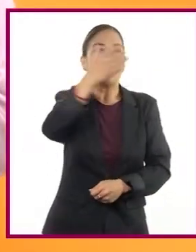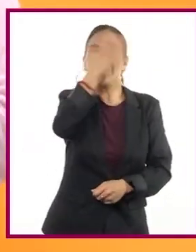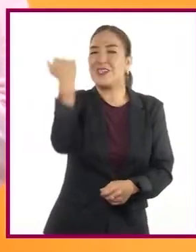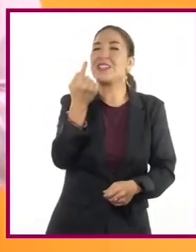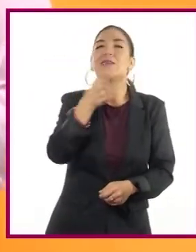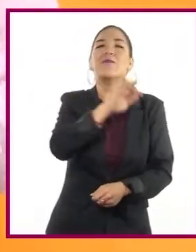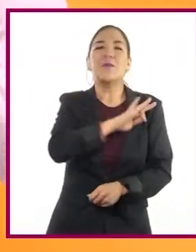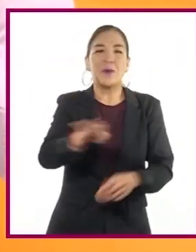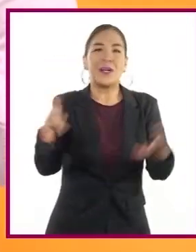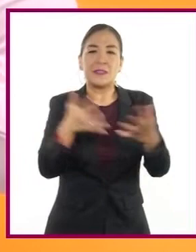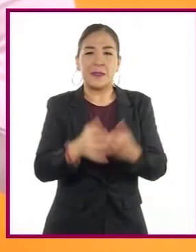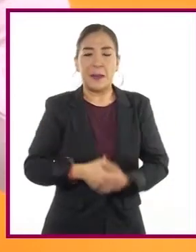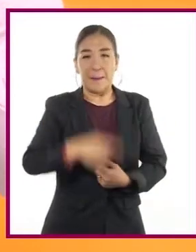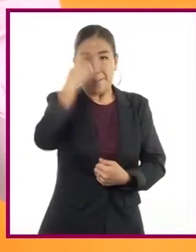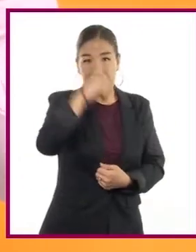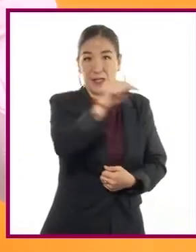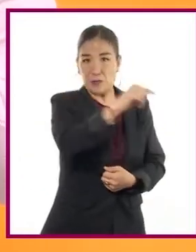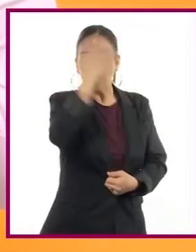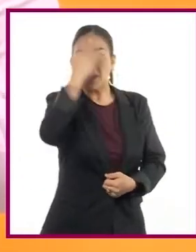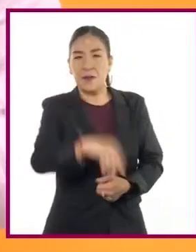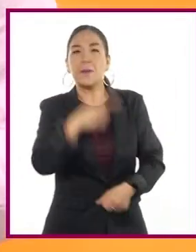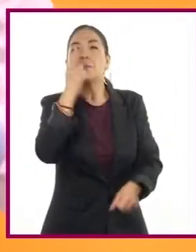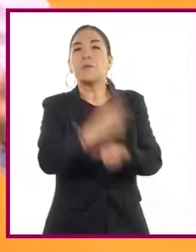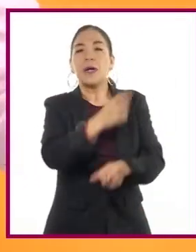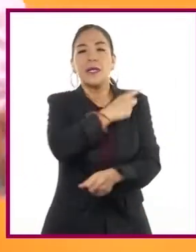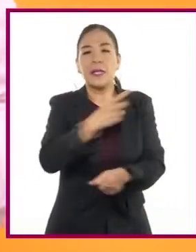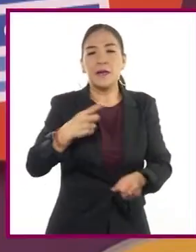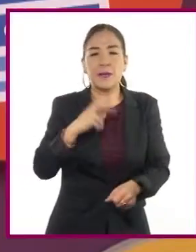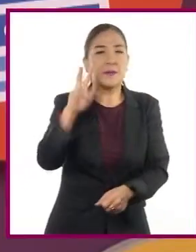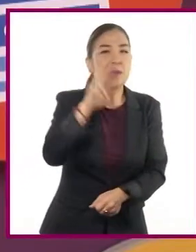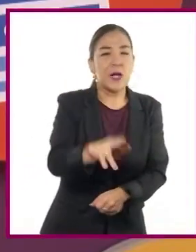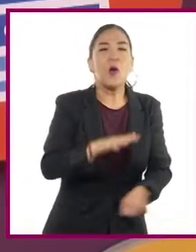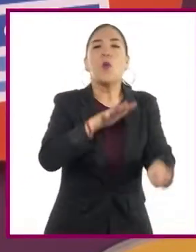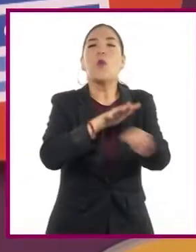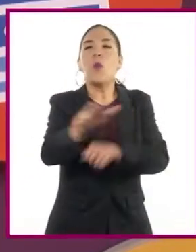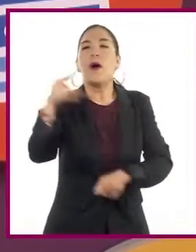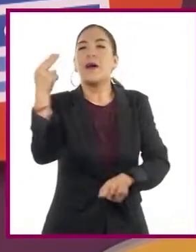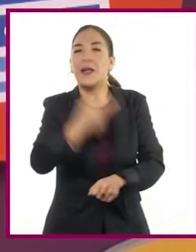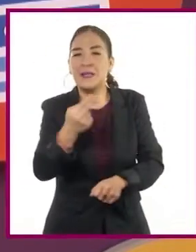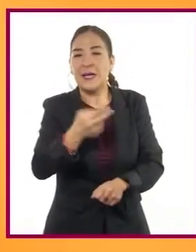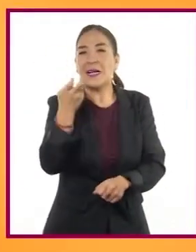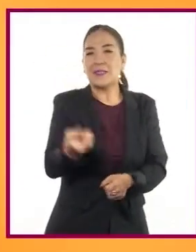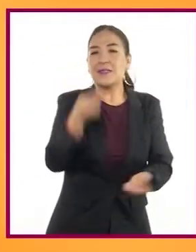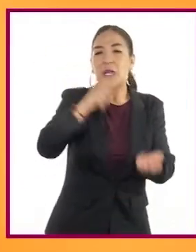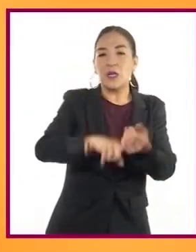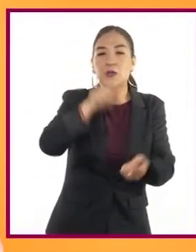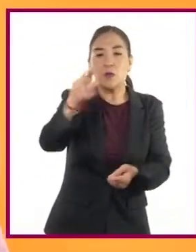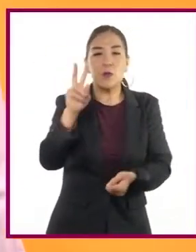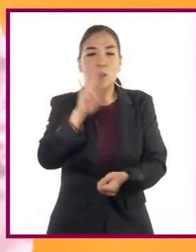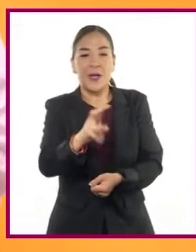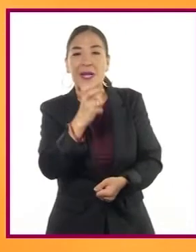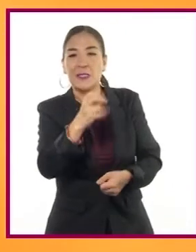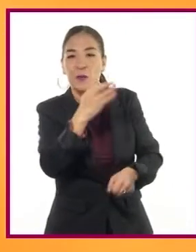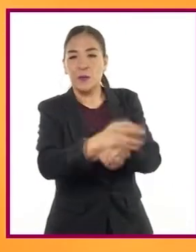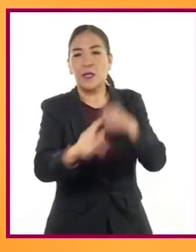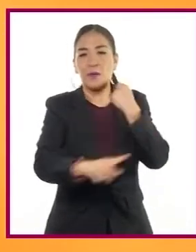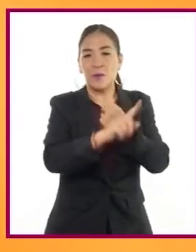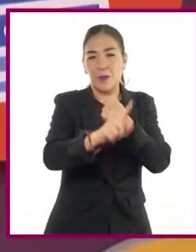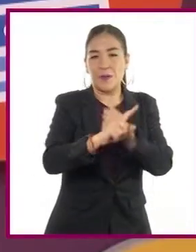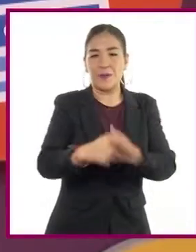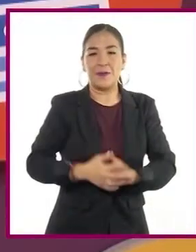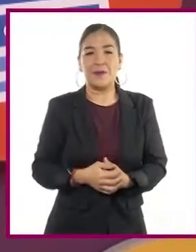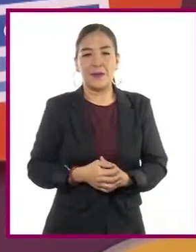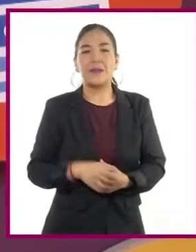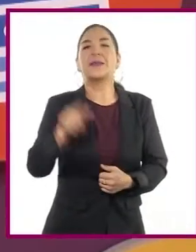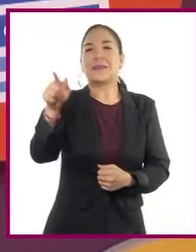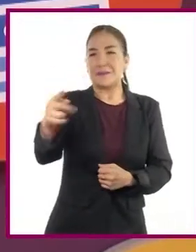Para saberlo, lo primero que debemos identificar es cuál es la necesidad que observas en esta situación.